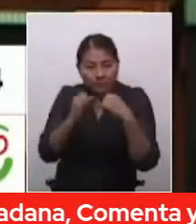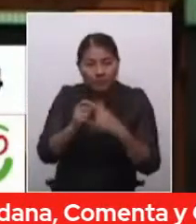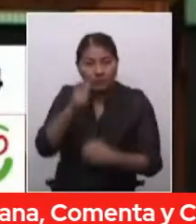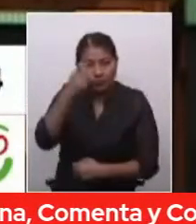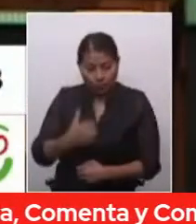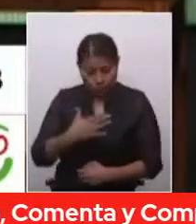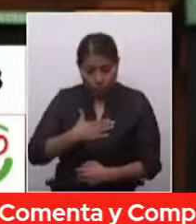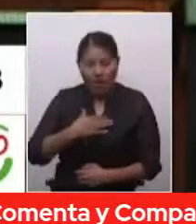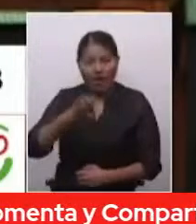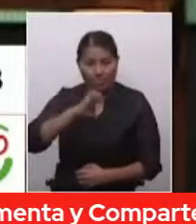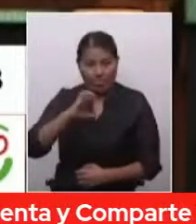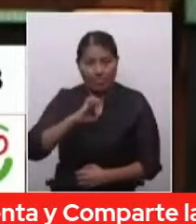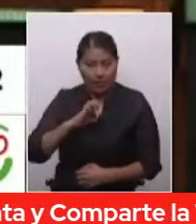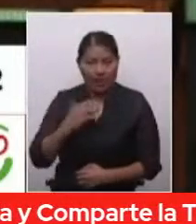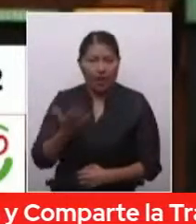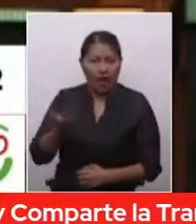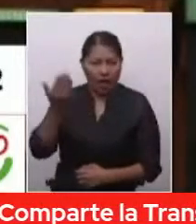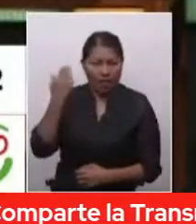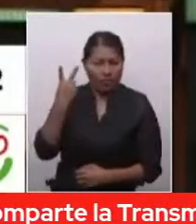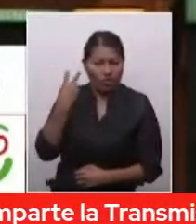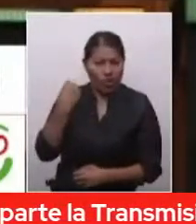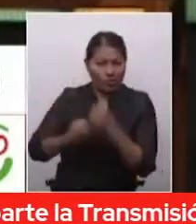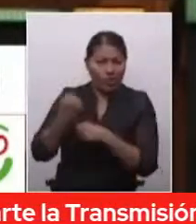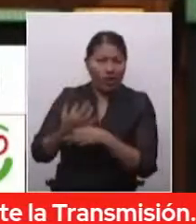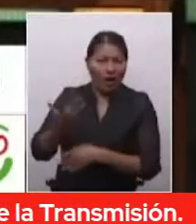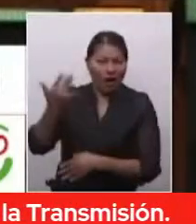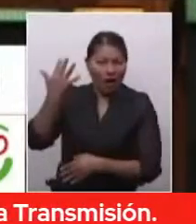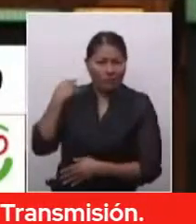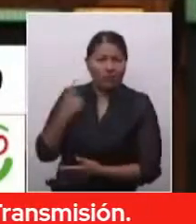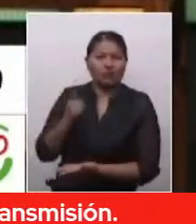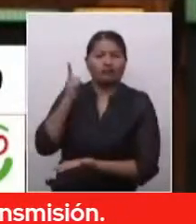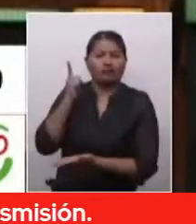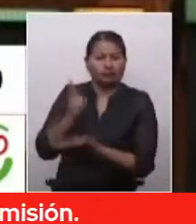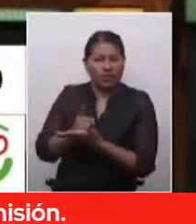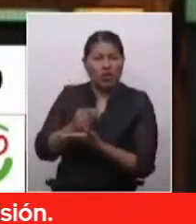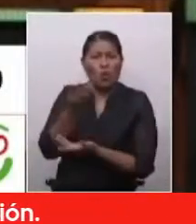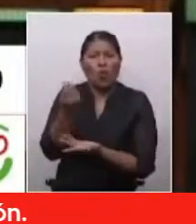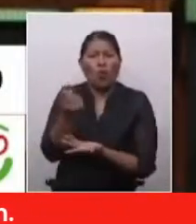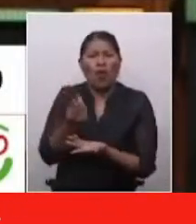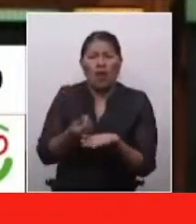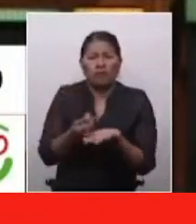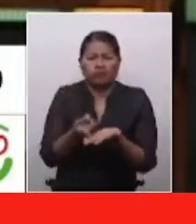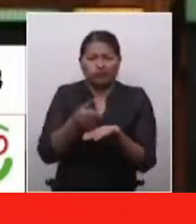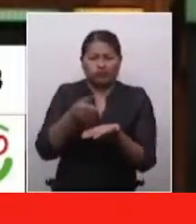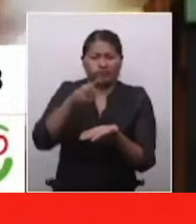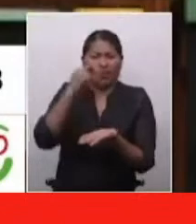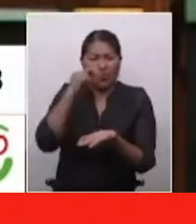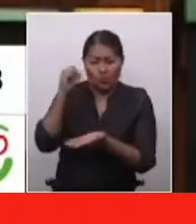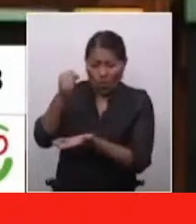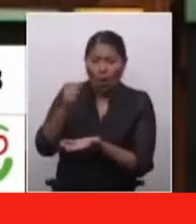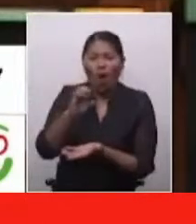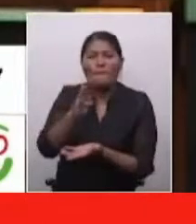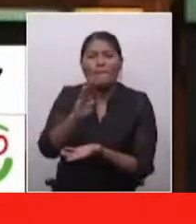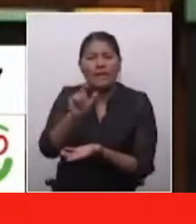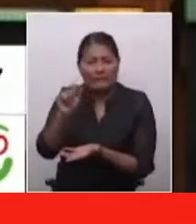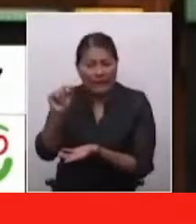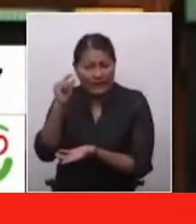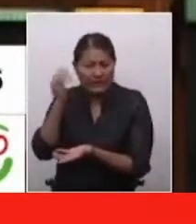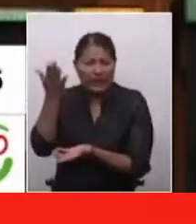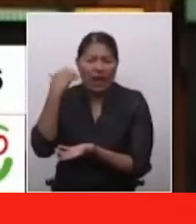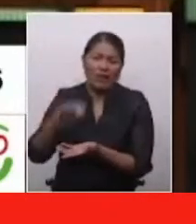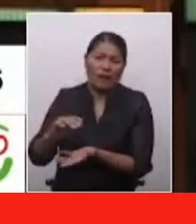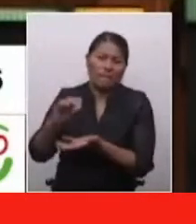ético, yo ya perdí hace 12 años cuando denuncié el sobreprecio de las obras de Odebrecht y de OAS y tuve un